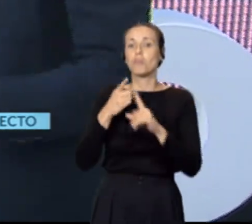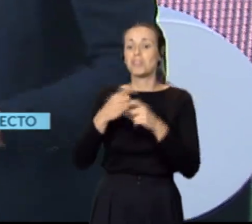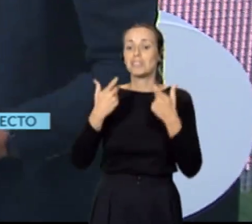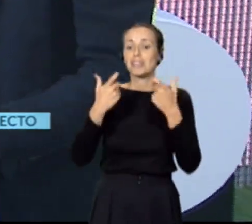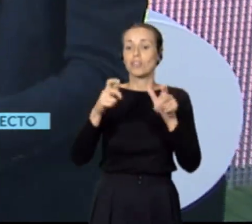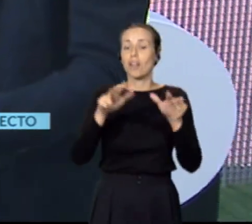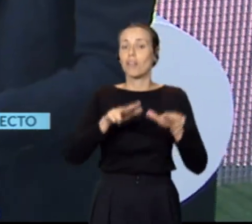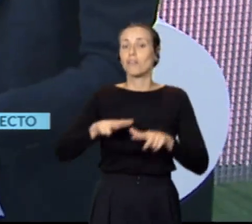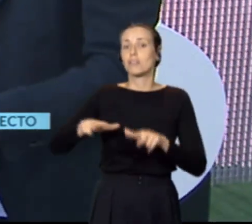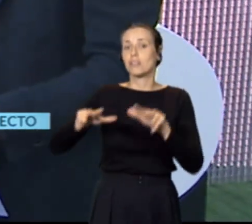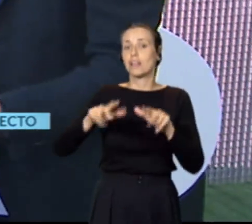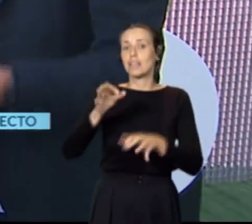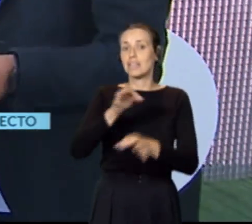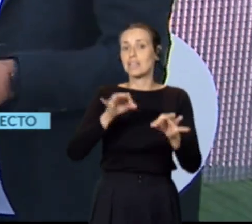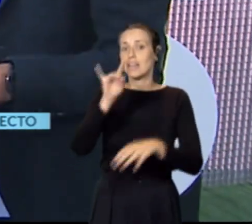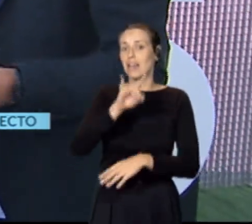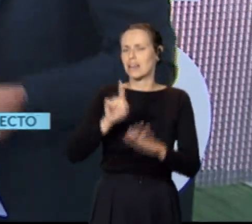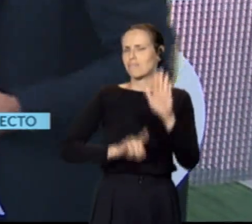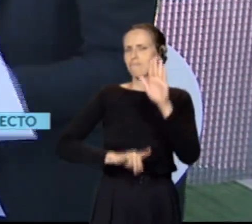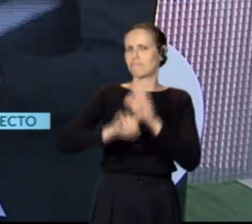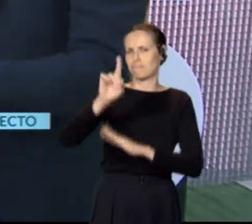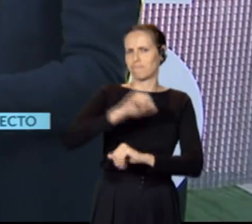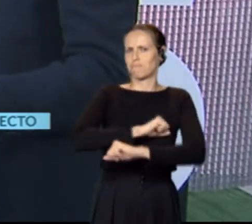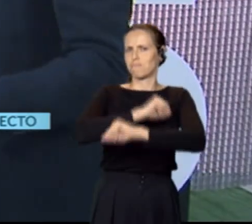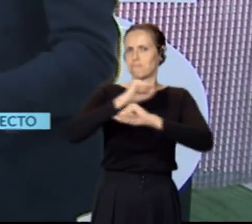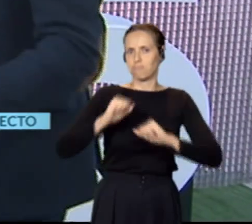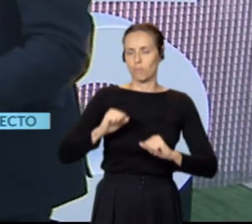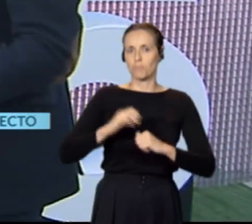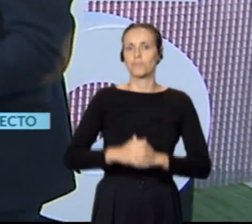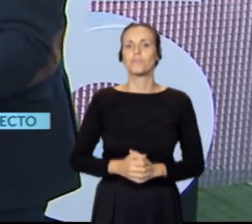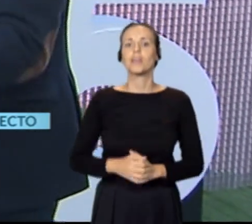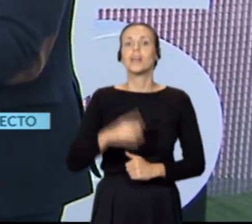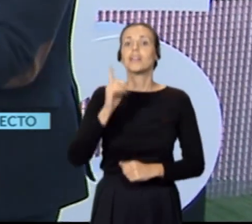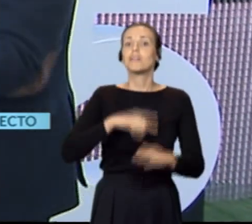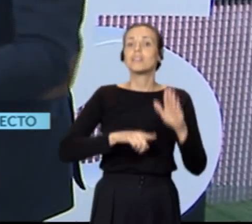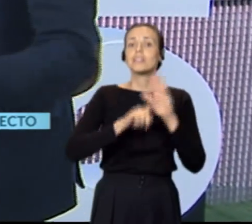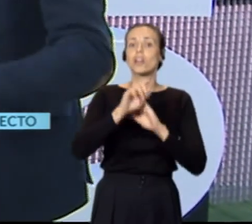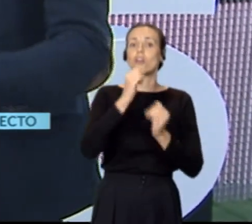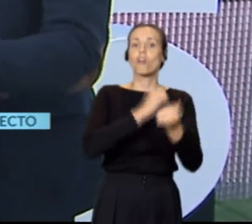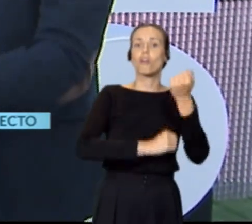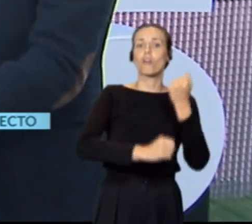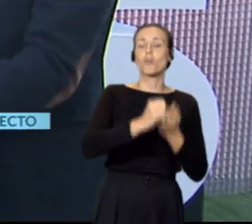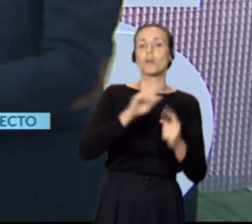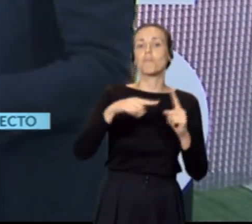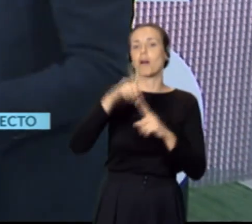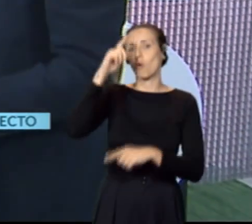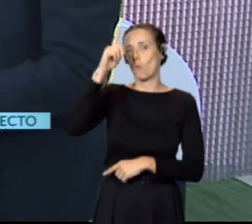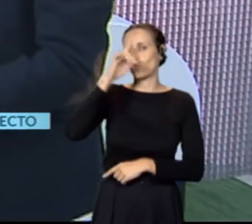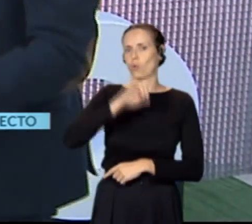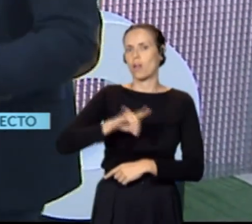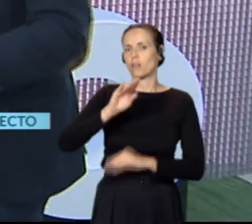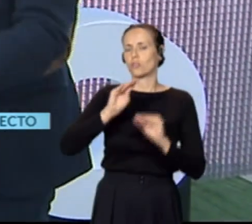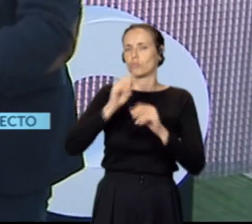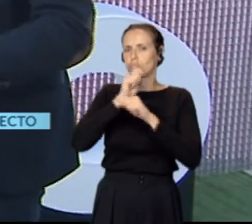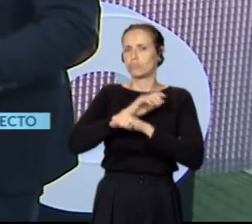sector audiovisual en las islas a su vez potenciar el desarrollo económico y la promoción de la cultura canaria con el impulso